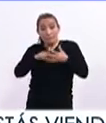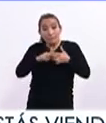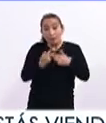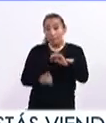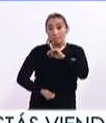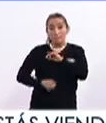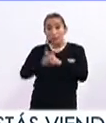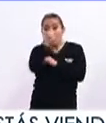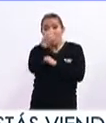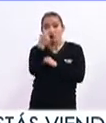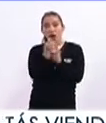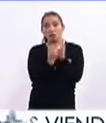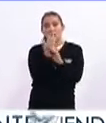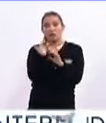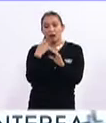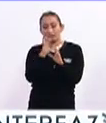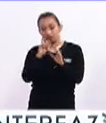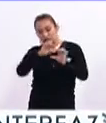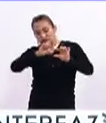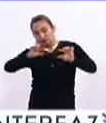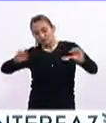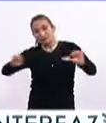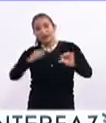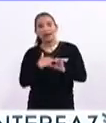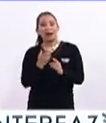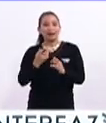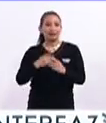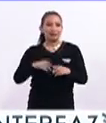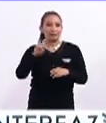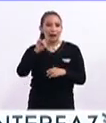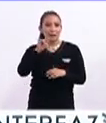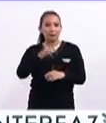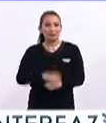por primera vez una nueva fila en la tabla periódica.